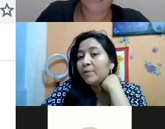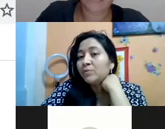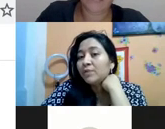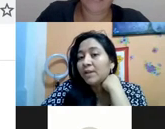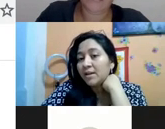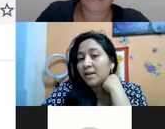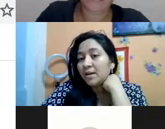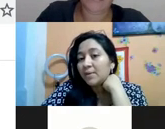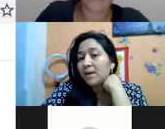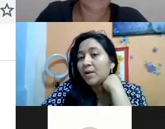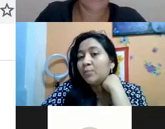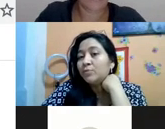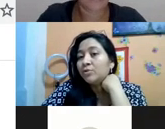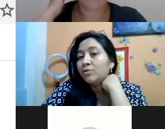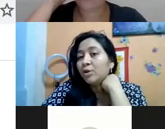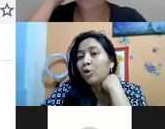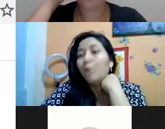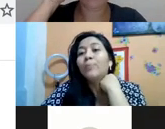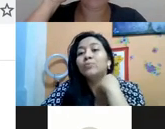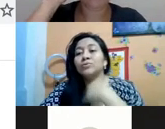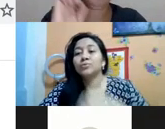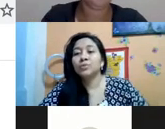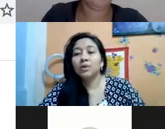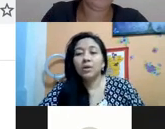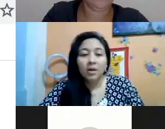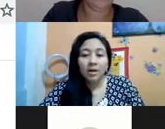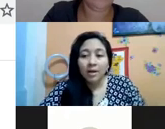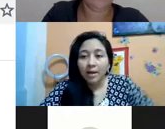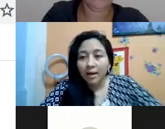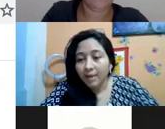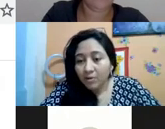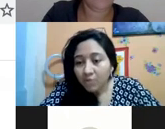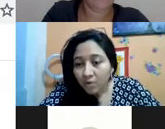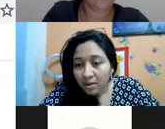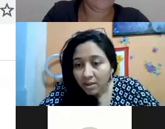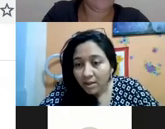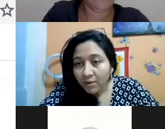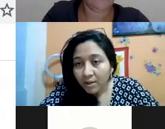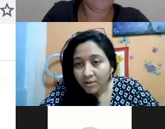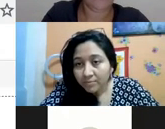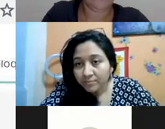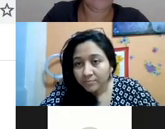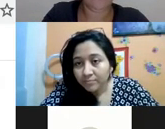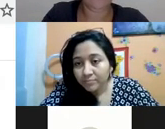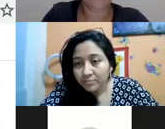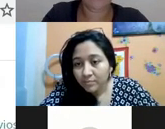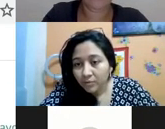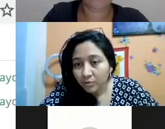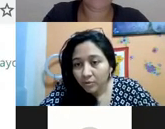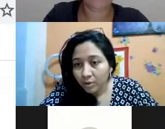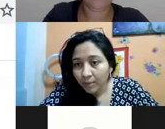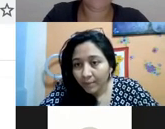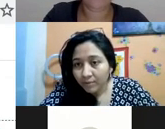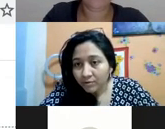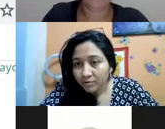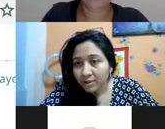dos preguntas que dije que equivalen a un punto, tengo dos puntos. Hay la opción aquí en el lado derecho,